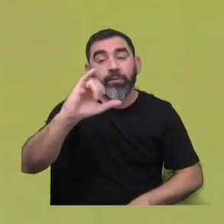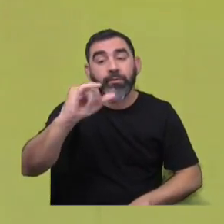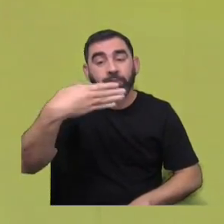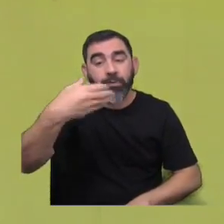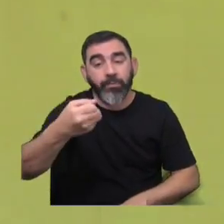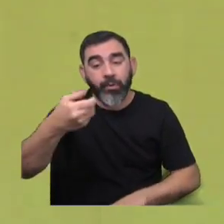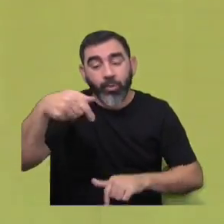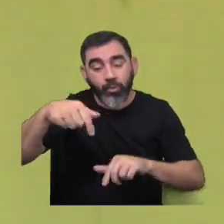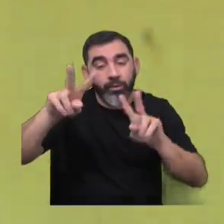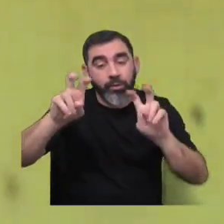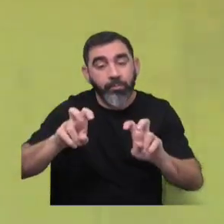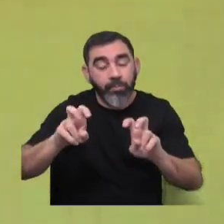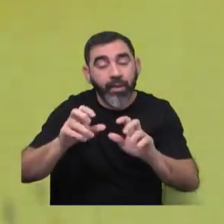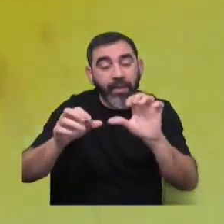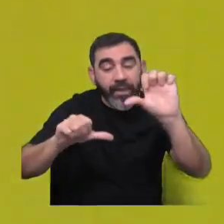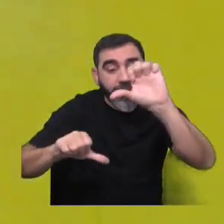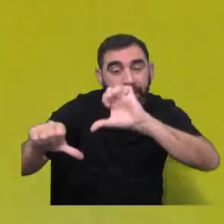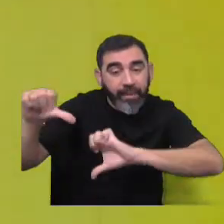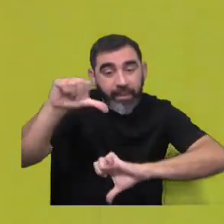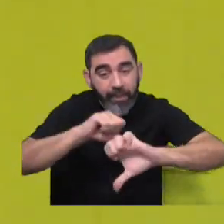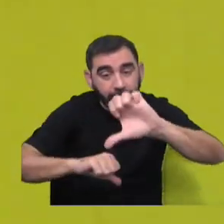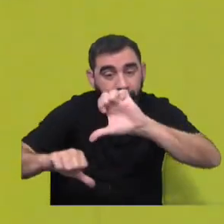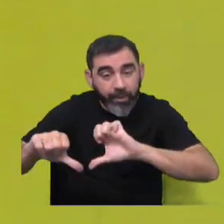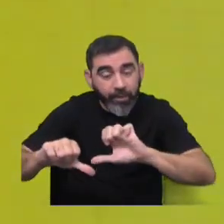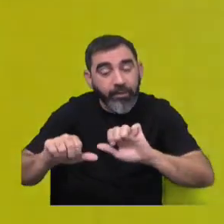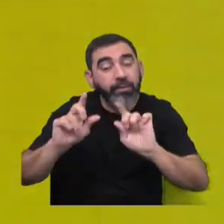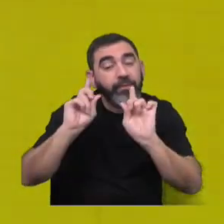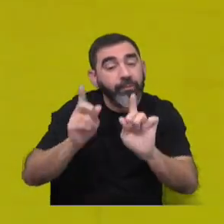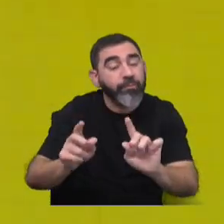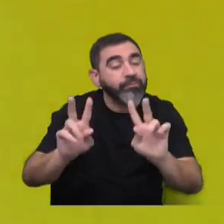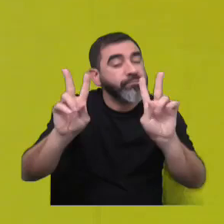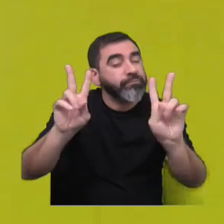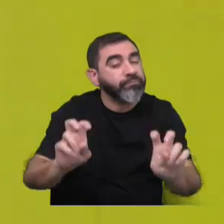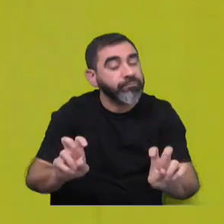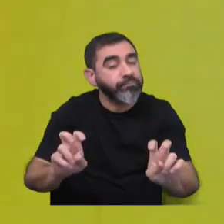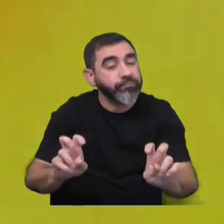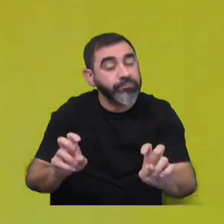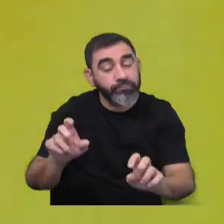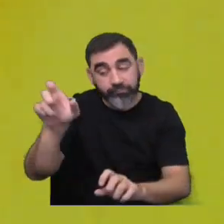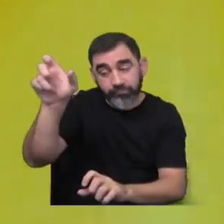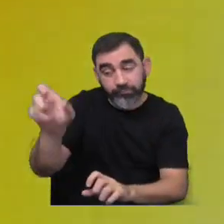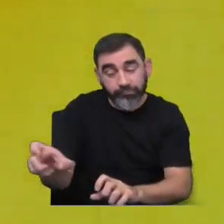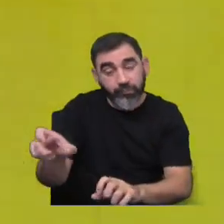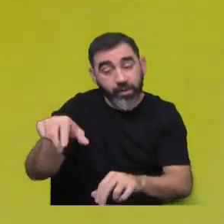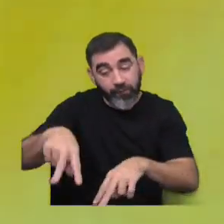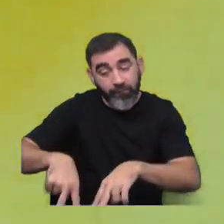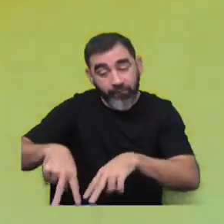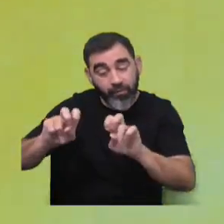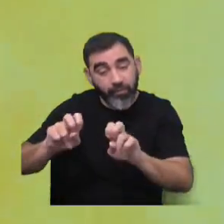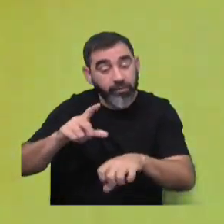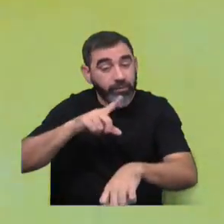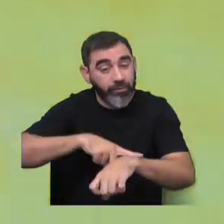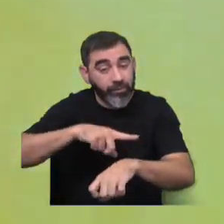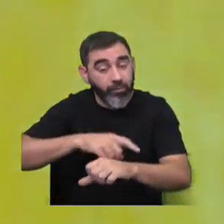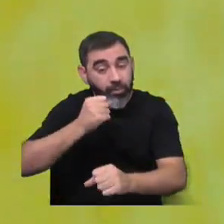meter en el área de PDCIVA Química. Y además con la particularidad de tener en estudios a un investigador que pasa parte de su tiempo